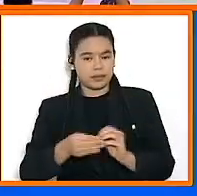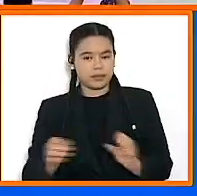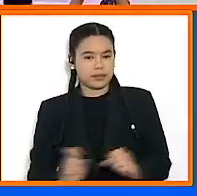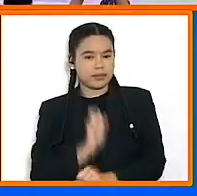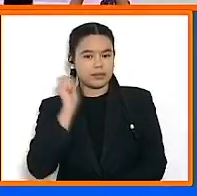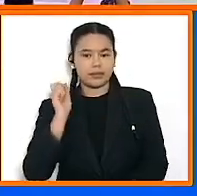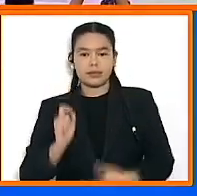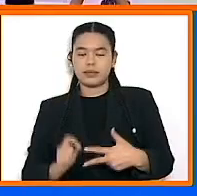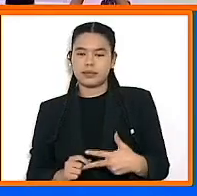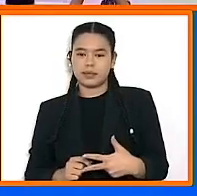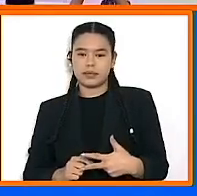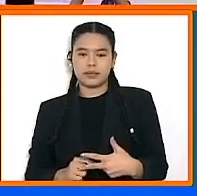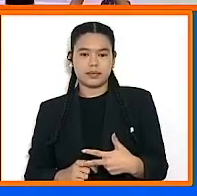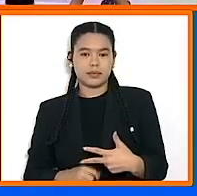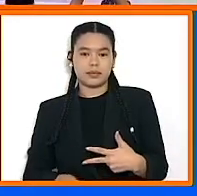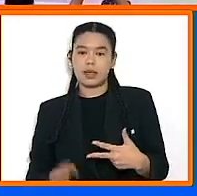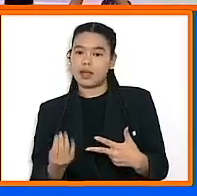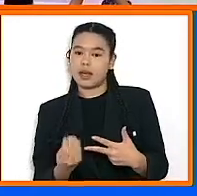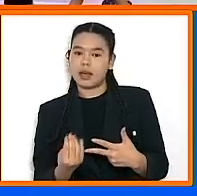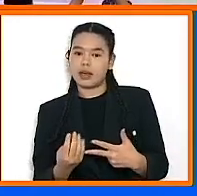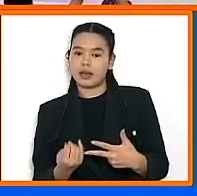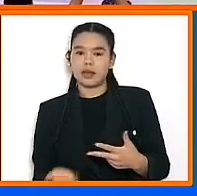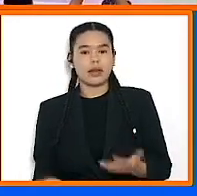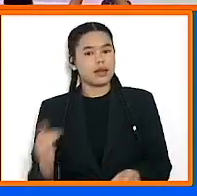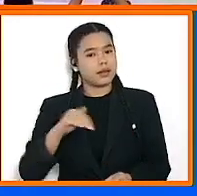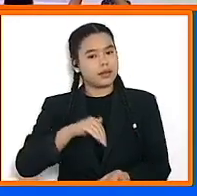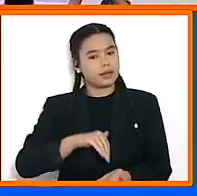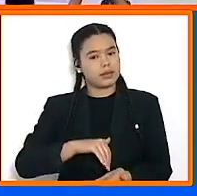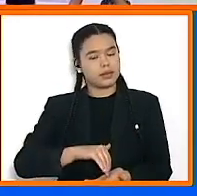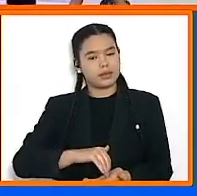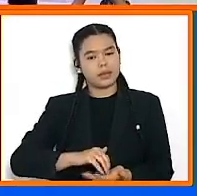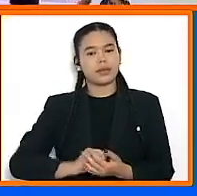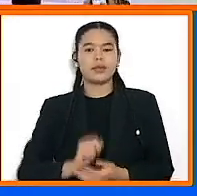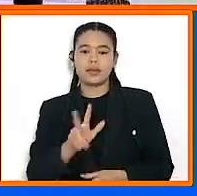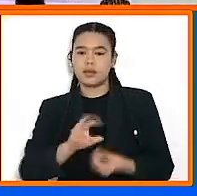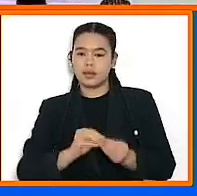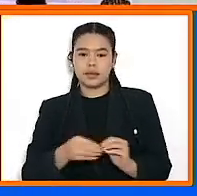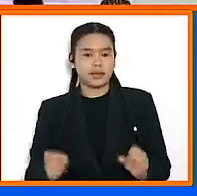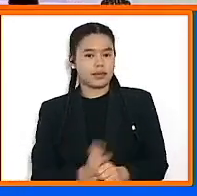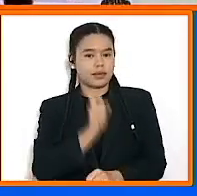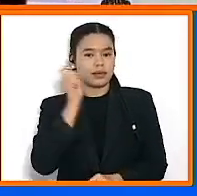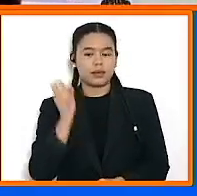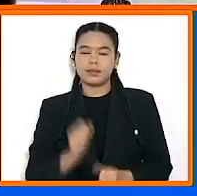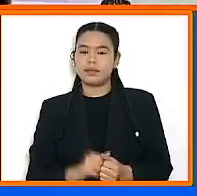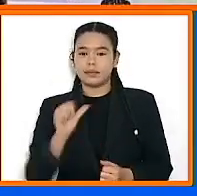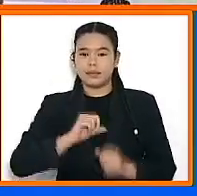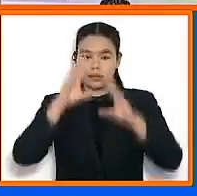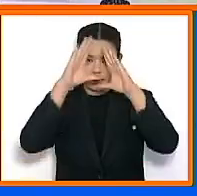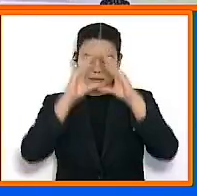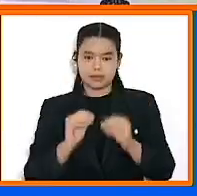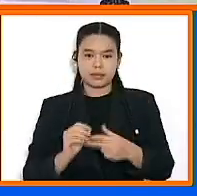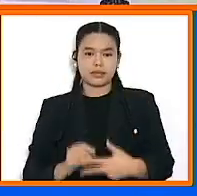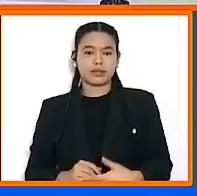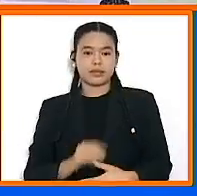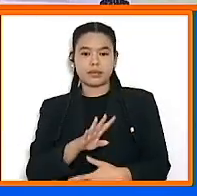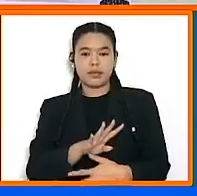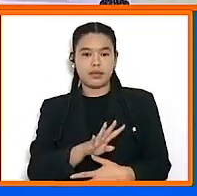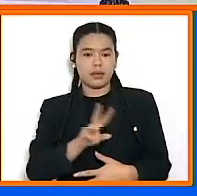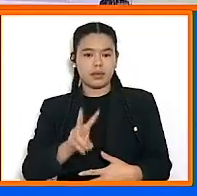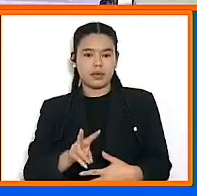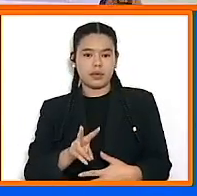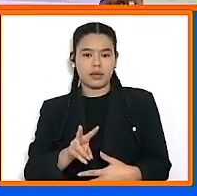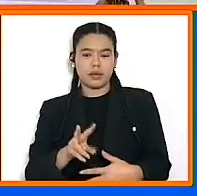ganador, 14. Con mucho gusto, repito, tus tres números ganadores en esta hermosa noche son